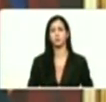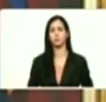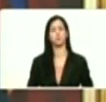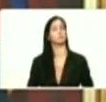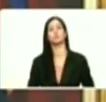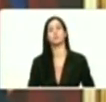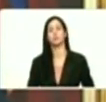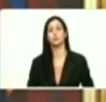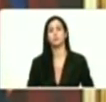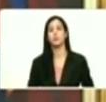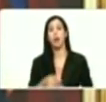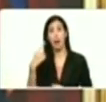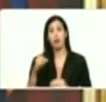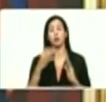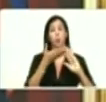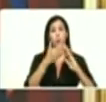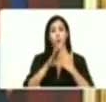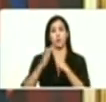ahí hay una comunidad